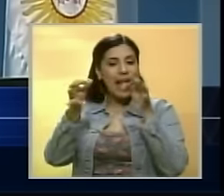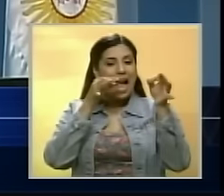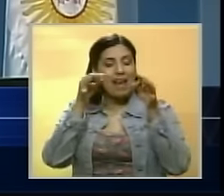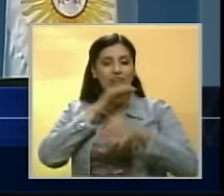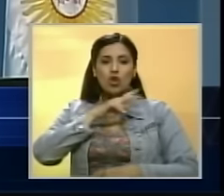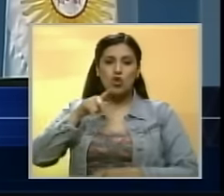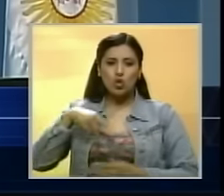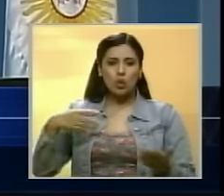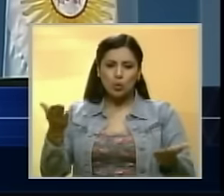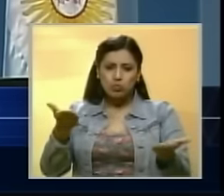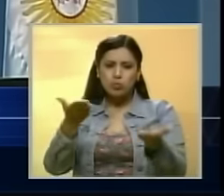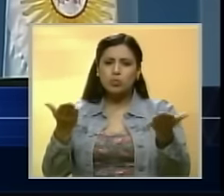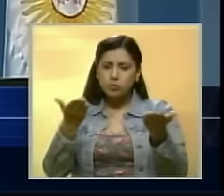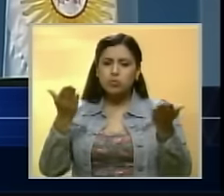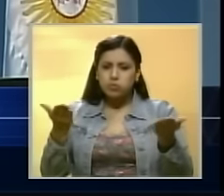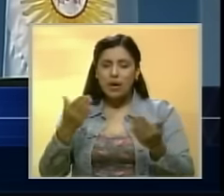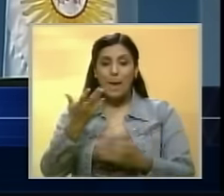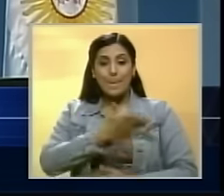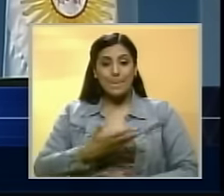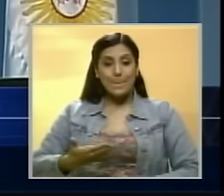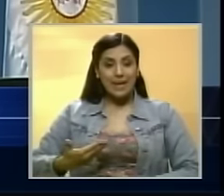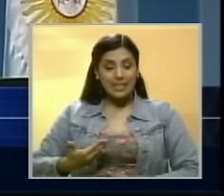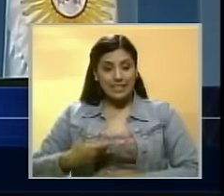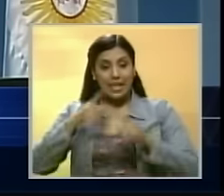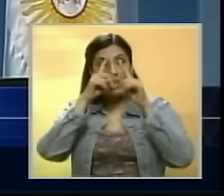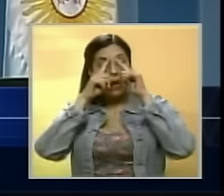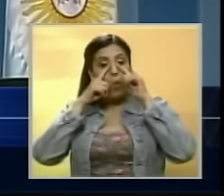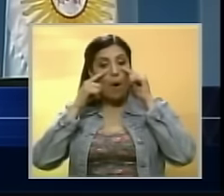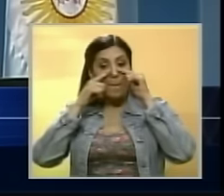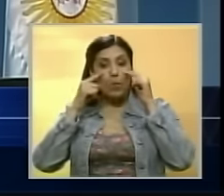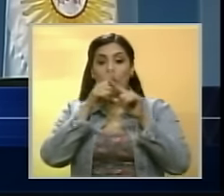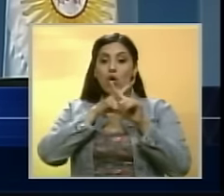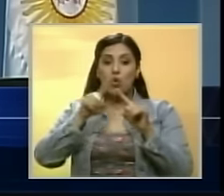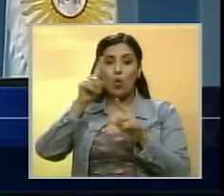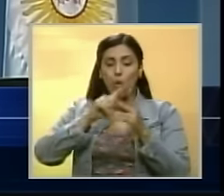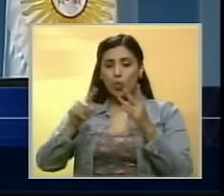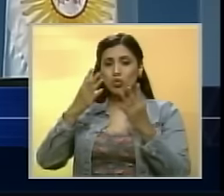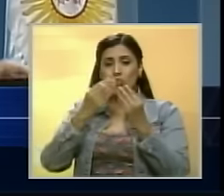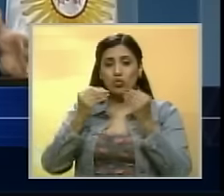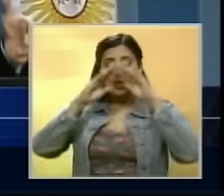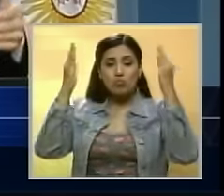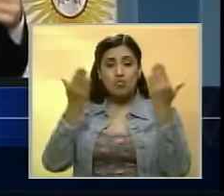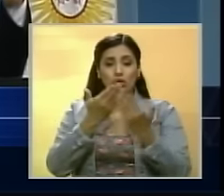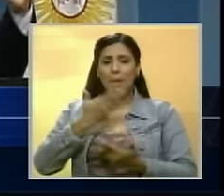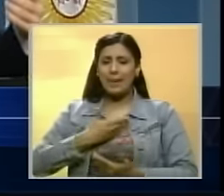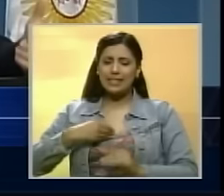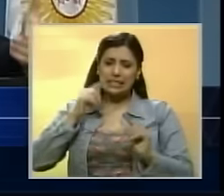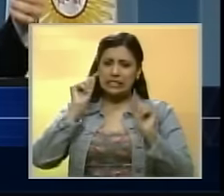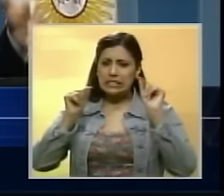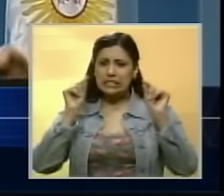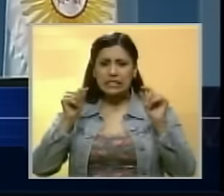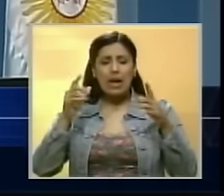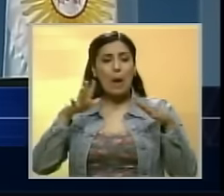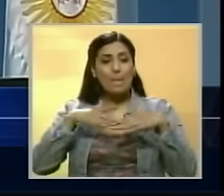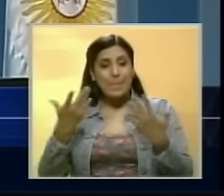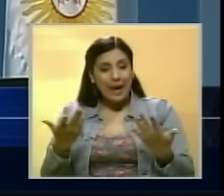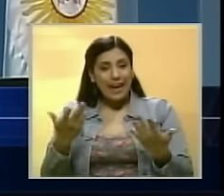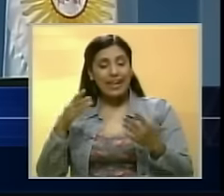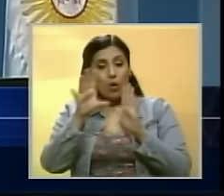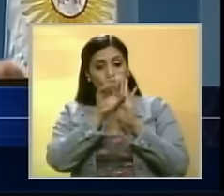estamos proponiendo el presidente Santos como yo y muchos otros más en el mundo para que con los instrumentos